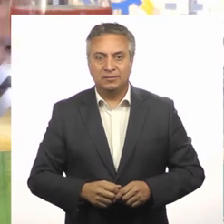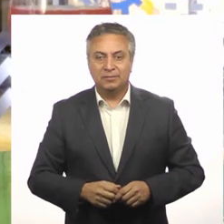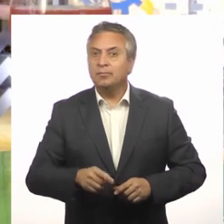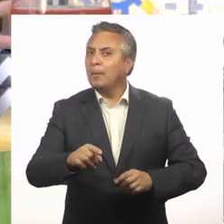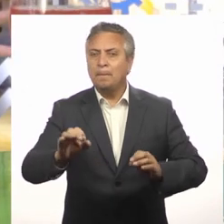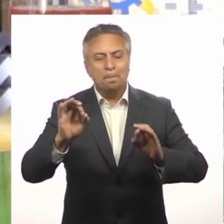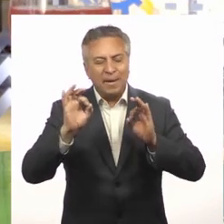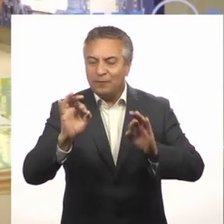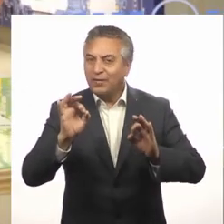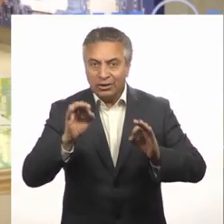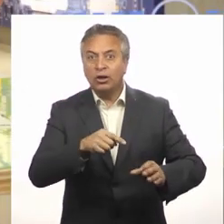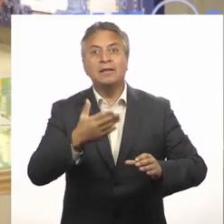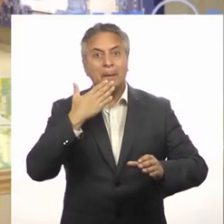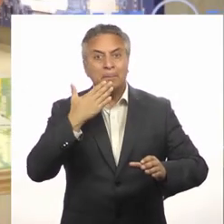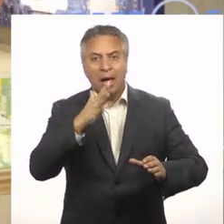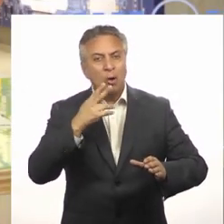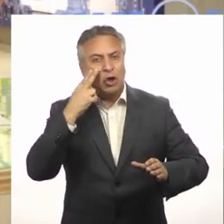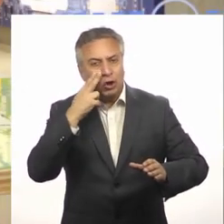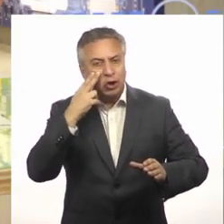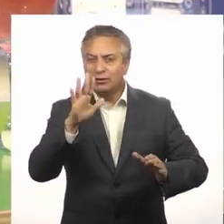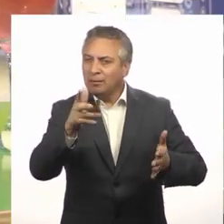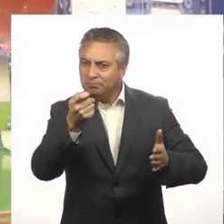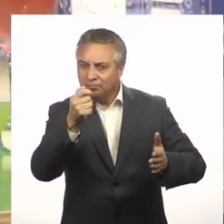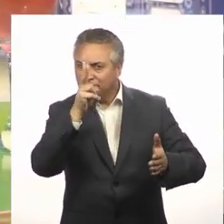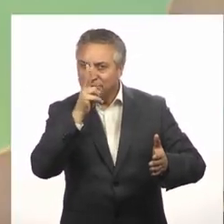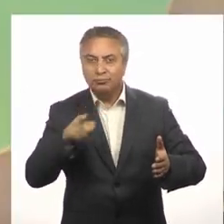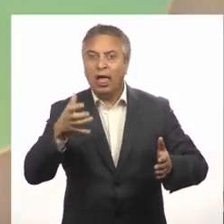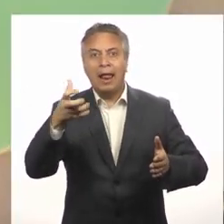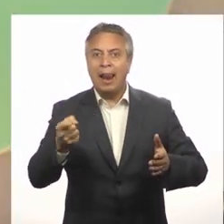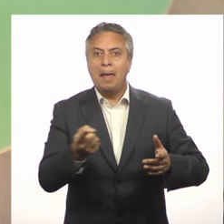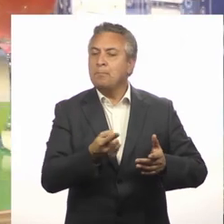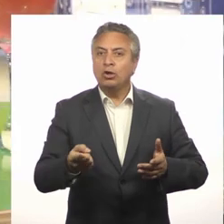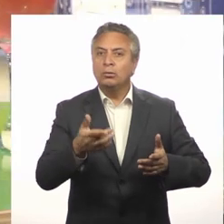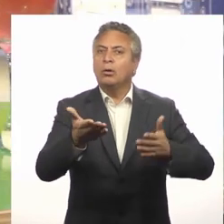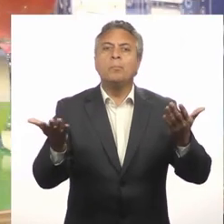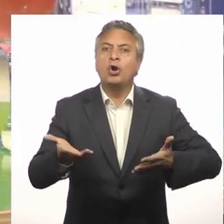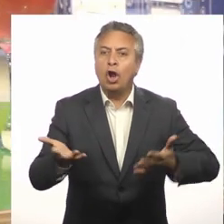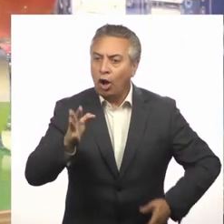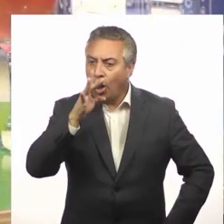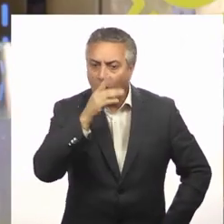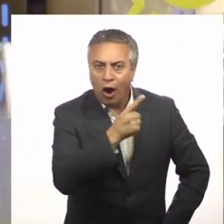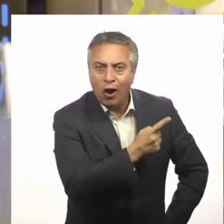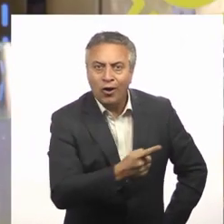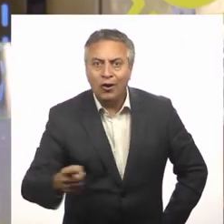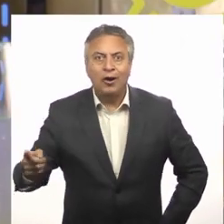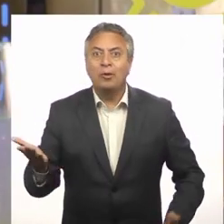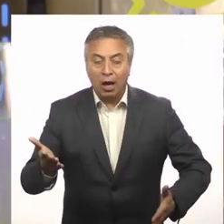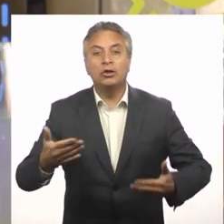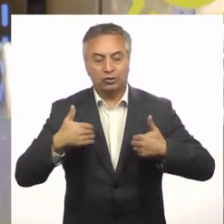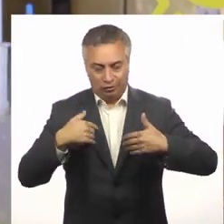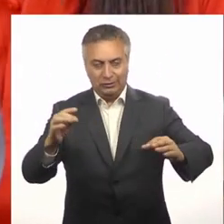Perfecto. También es un color rosa muy parecido al del limón. ¿Por qué tendremos todos estos colores? Te lo voy a explicar en un